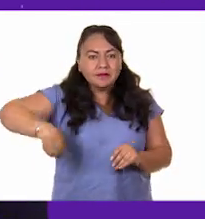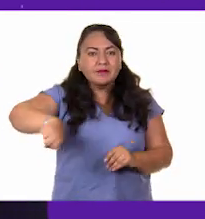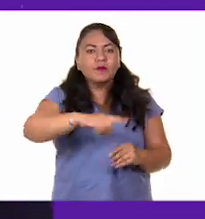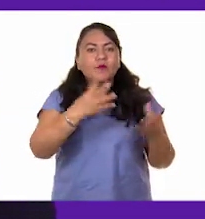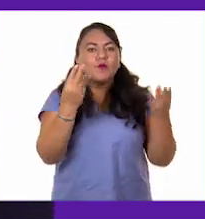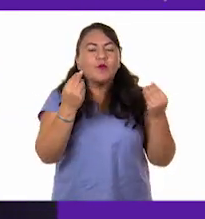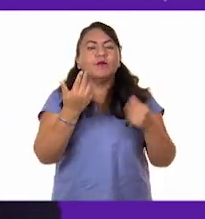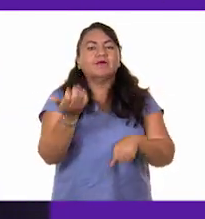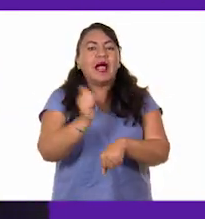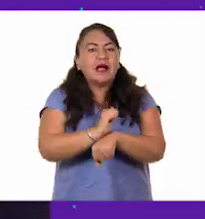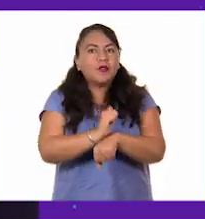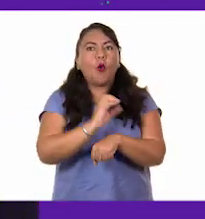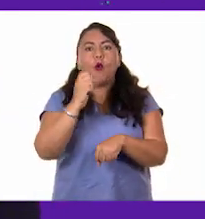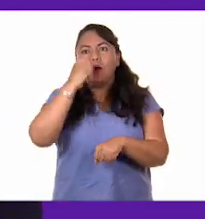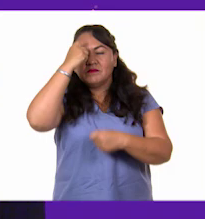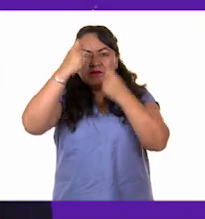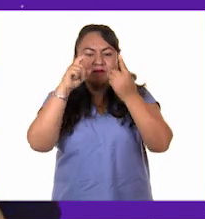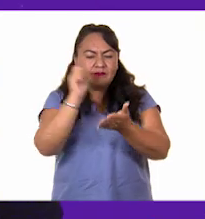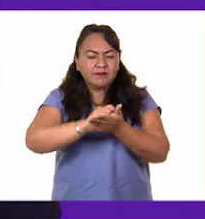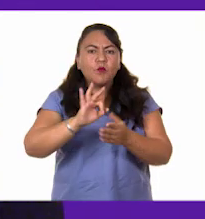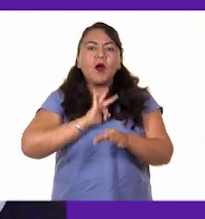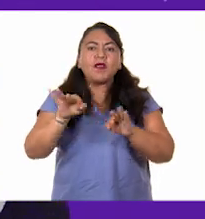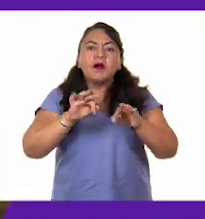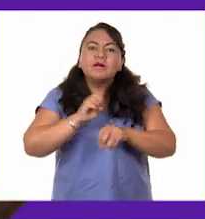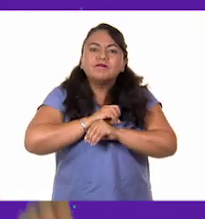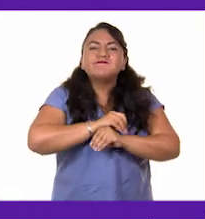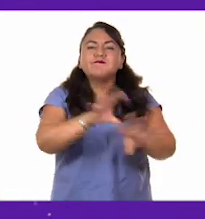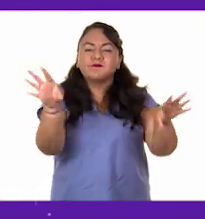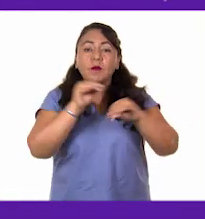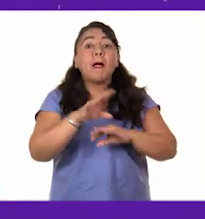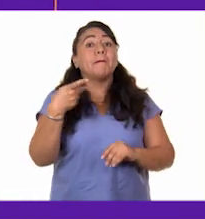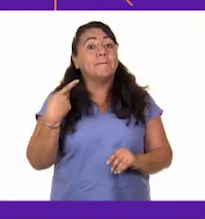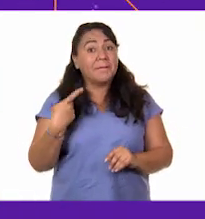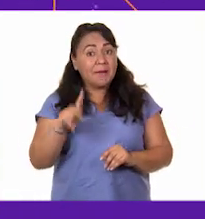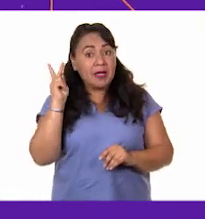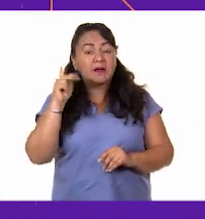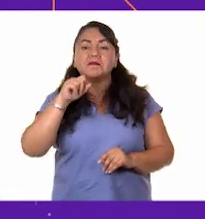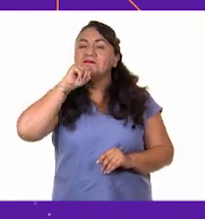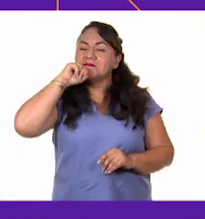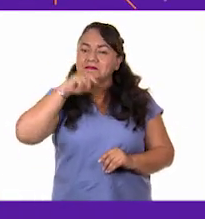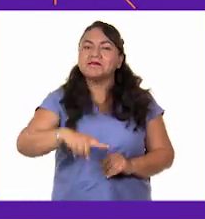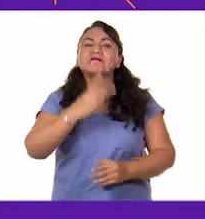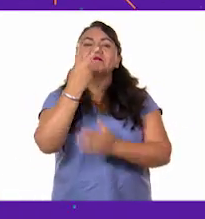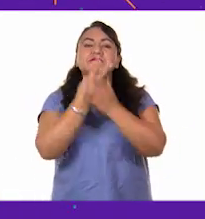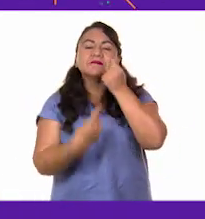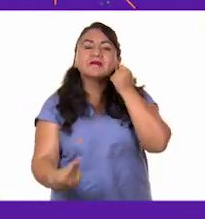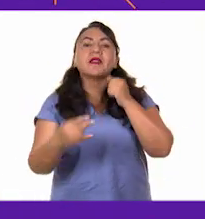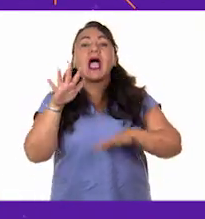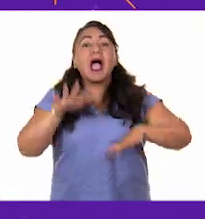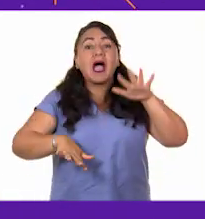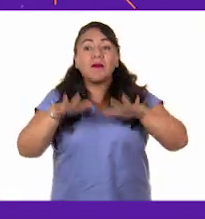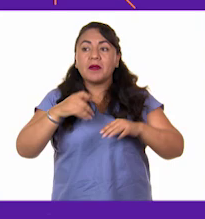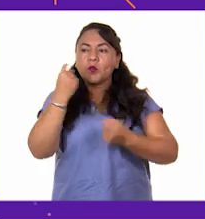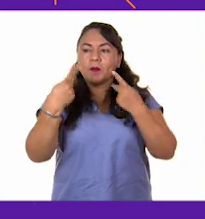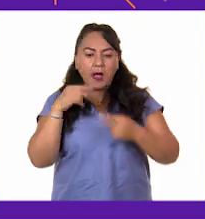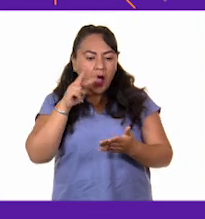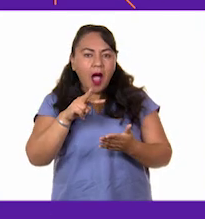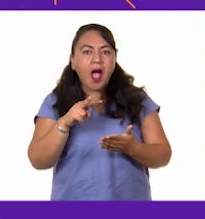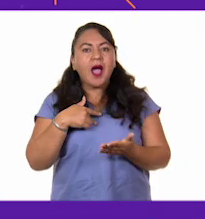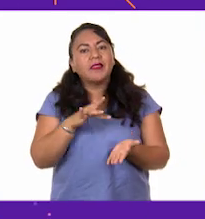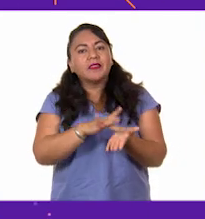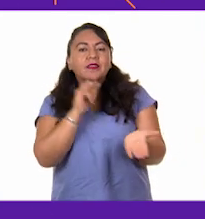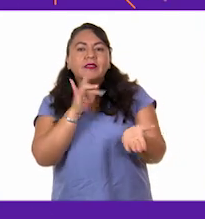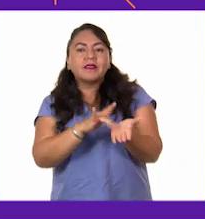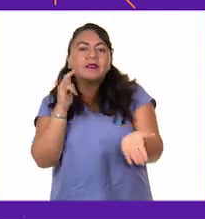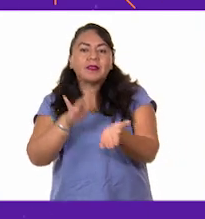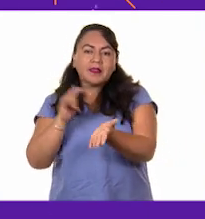muchos artistas y creadores puedan difundir su trabajo. Sin embargo, esto también ha ocasionado que algunas personas se aprovechen de